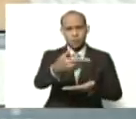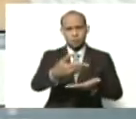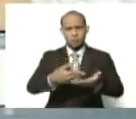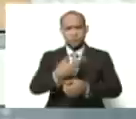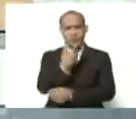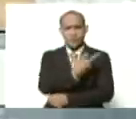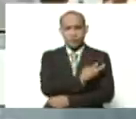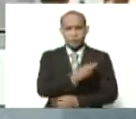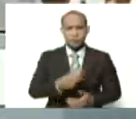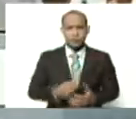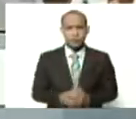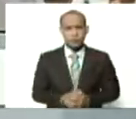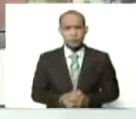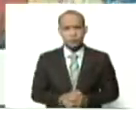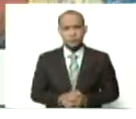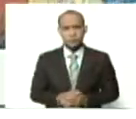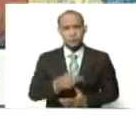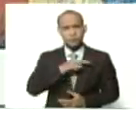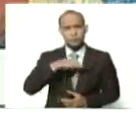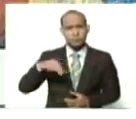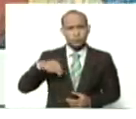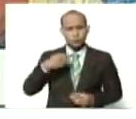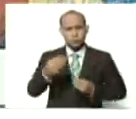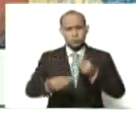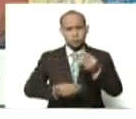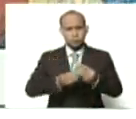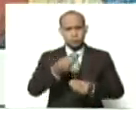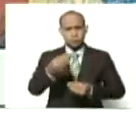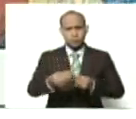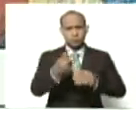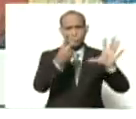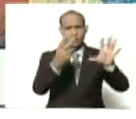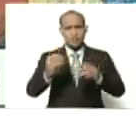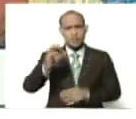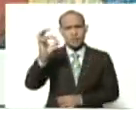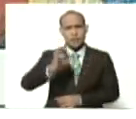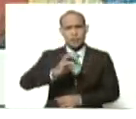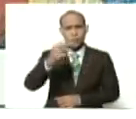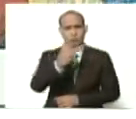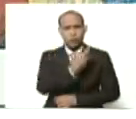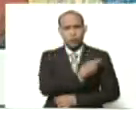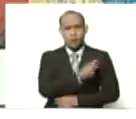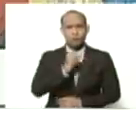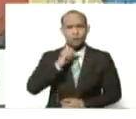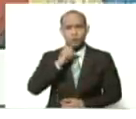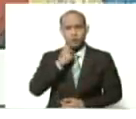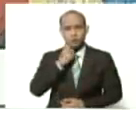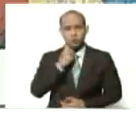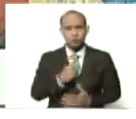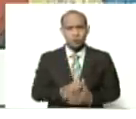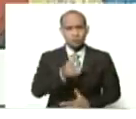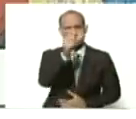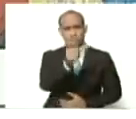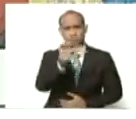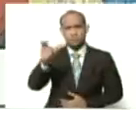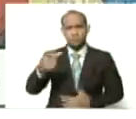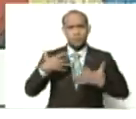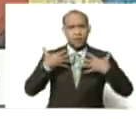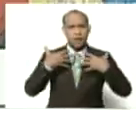vacunación. Hemos aplicado el 70% de las vacunas rusas al personal de